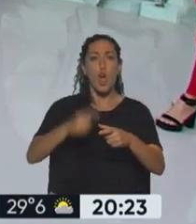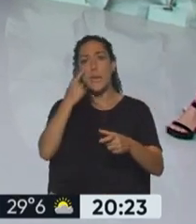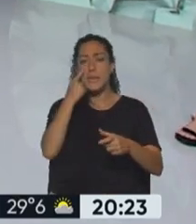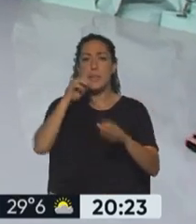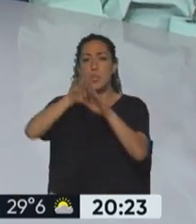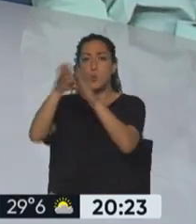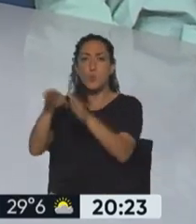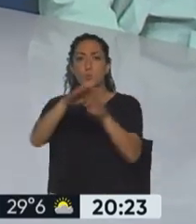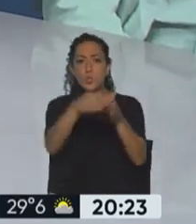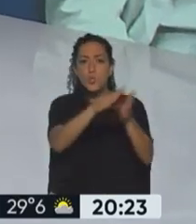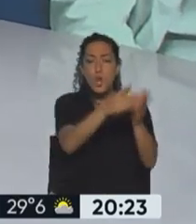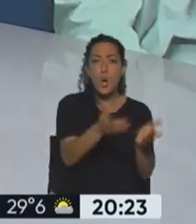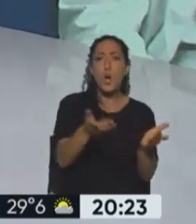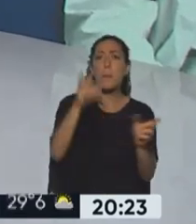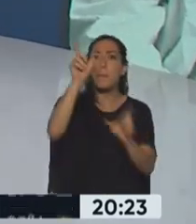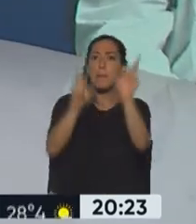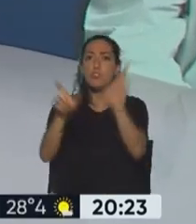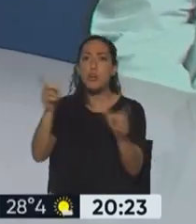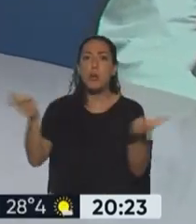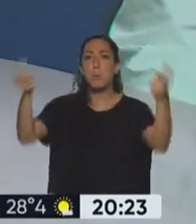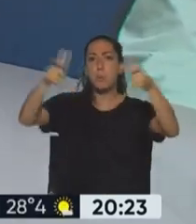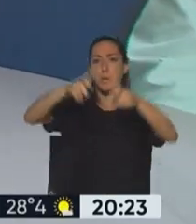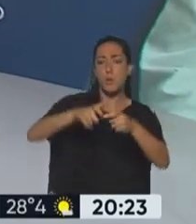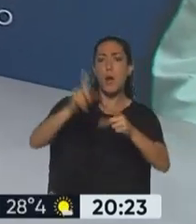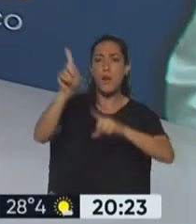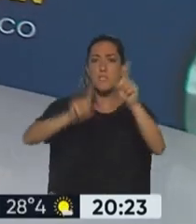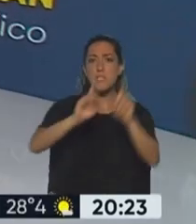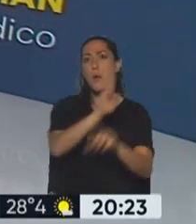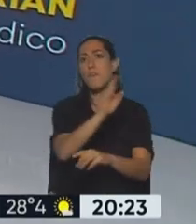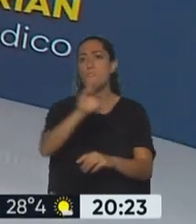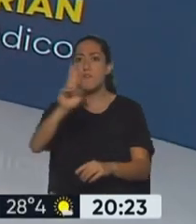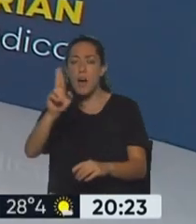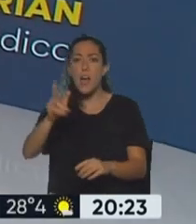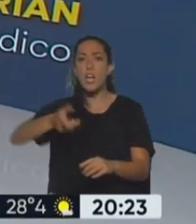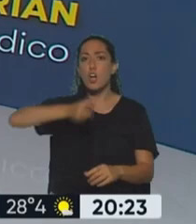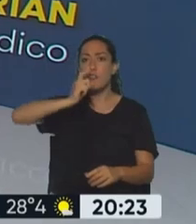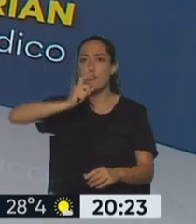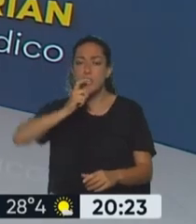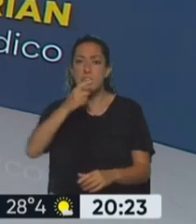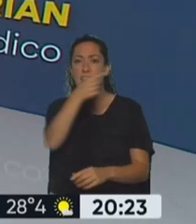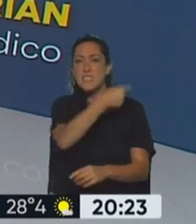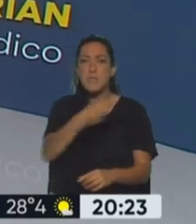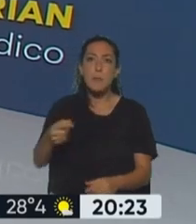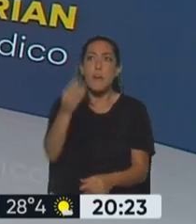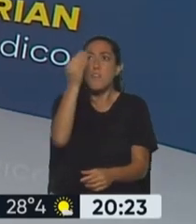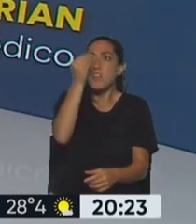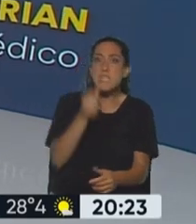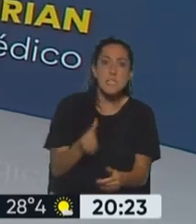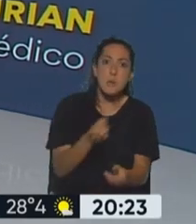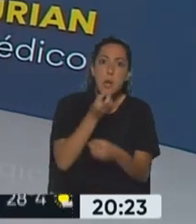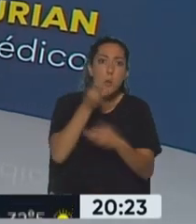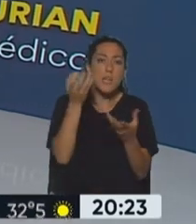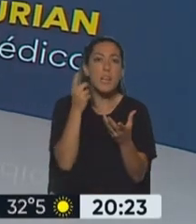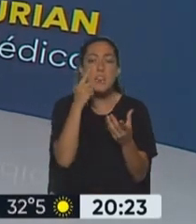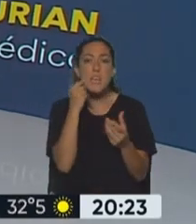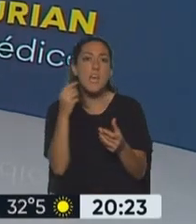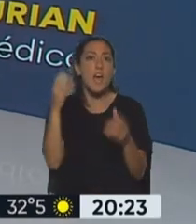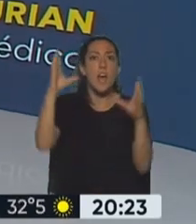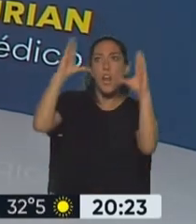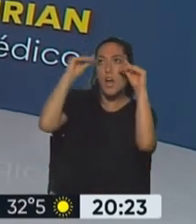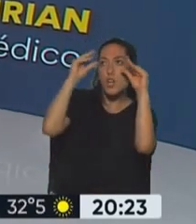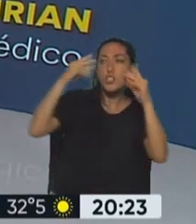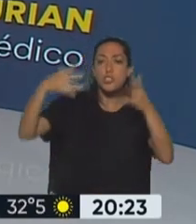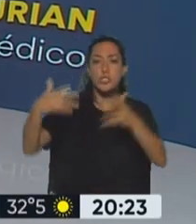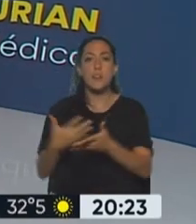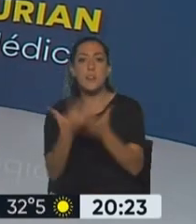con diferentes personas, muchas veces se hacían en algún bar, en alguna confitería durante la semana, los sábados, los domingos, de noche, de día,